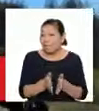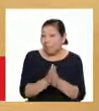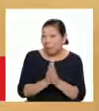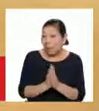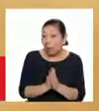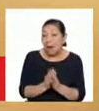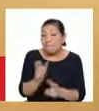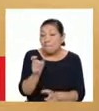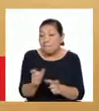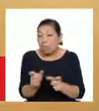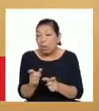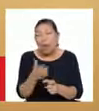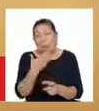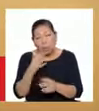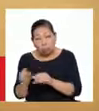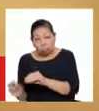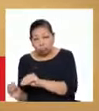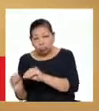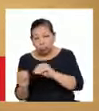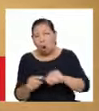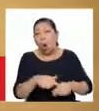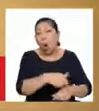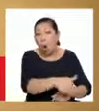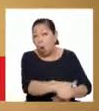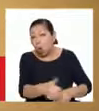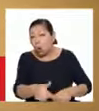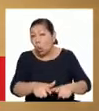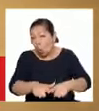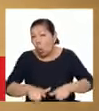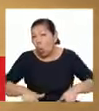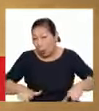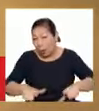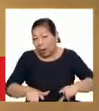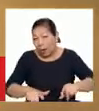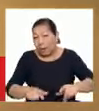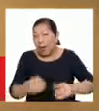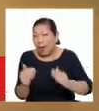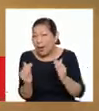la evacuación de los poblados cercanos. Hasta el momento,